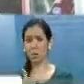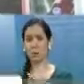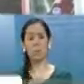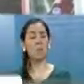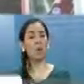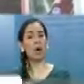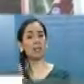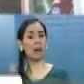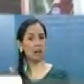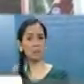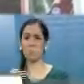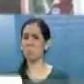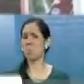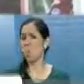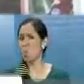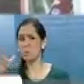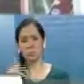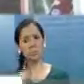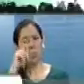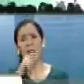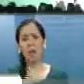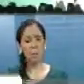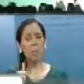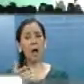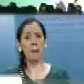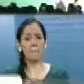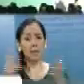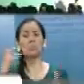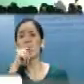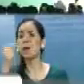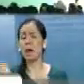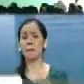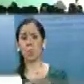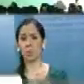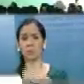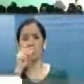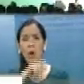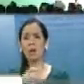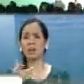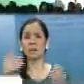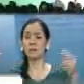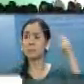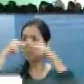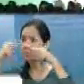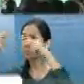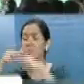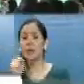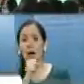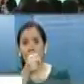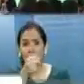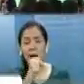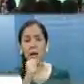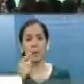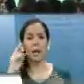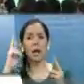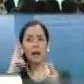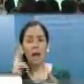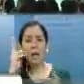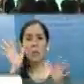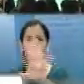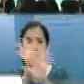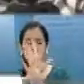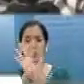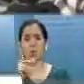quedando muy atrás en este proceso de las frecuencias radioeléctricas de radio y televisión para